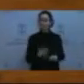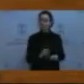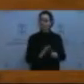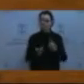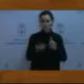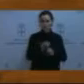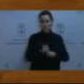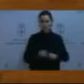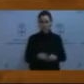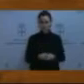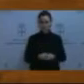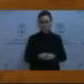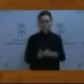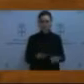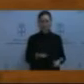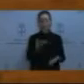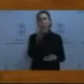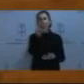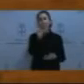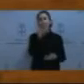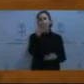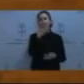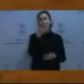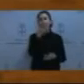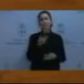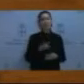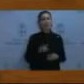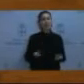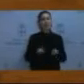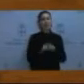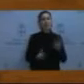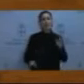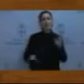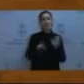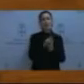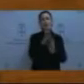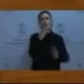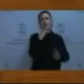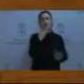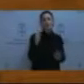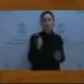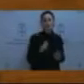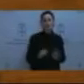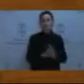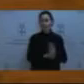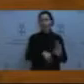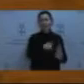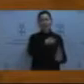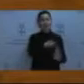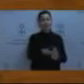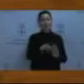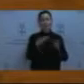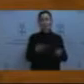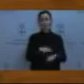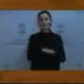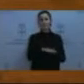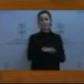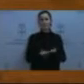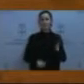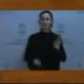obtener. Dar a conocer, en una palabra, una ley desconocida hasta la fecha, y estoy hablando de la